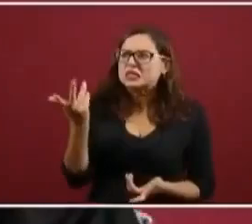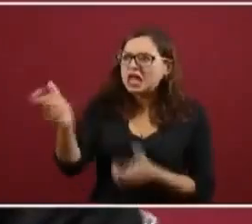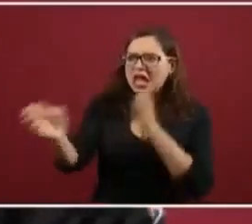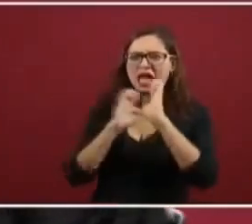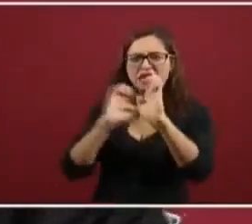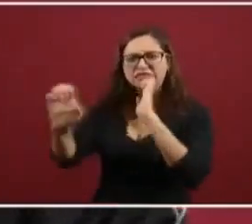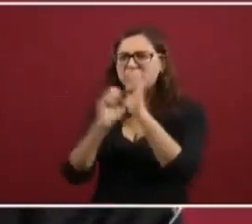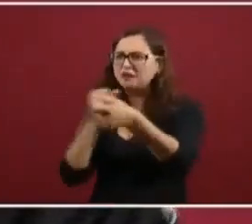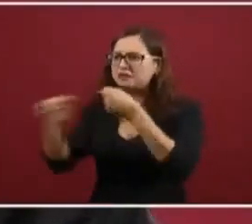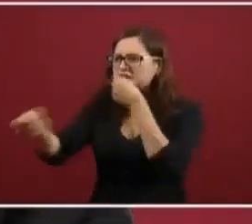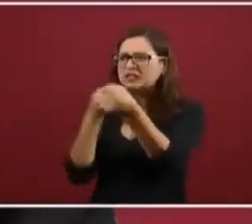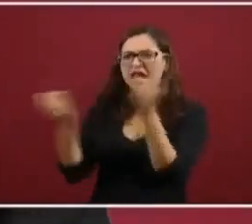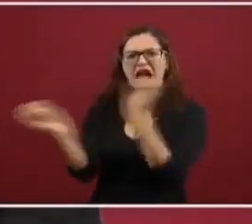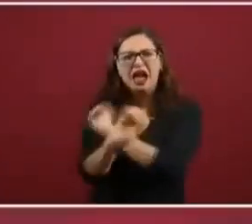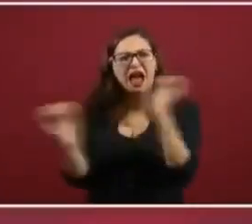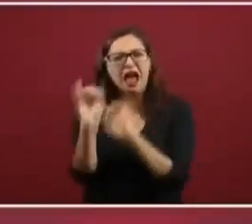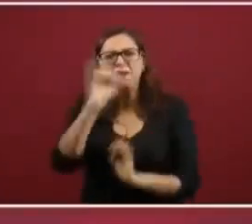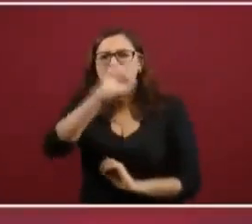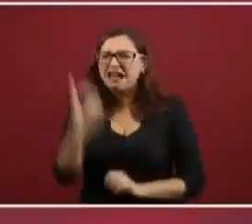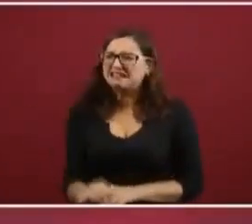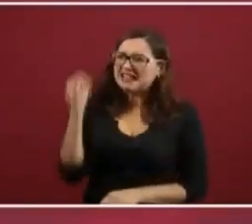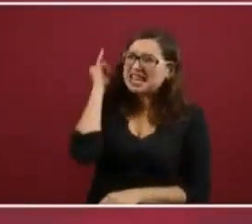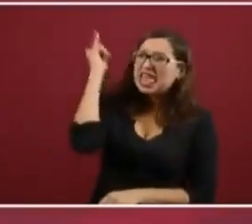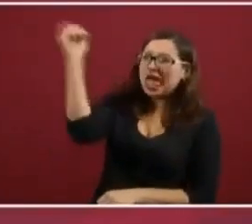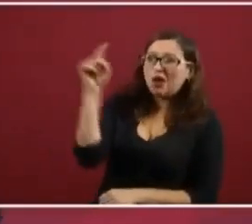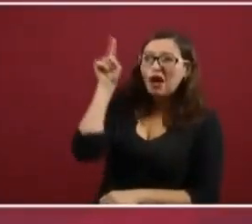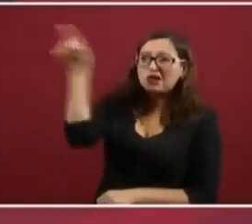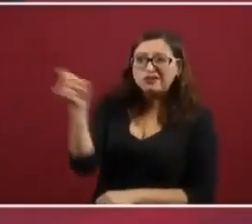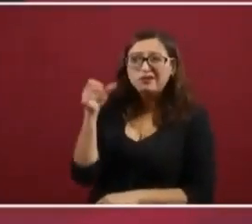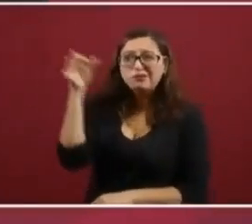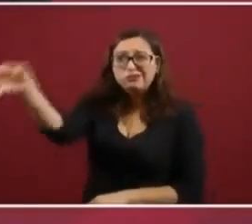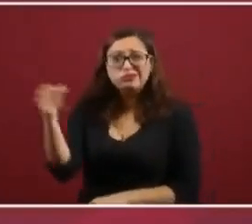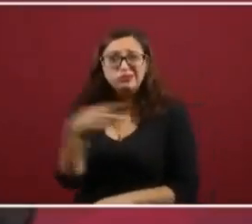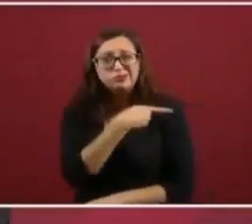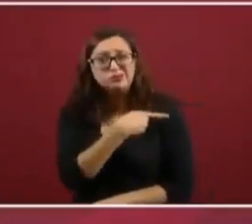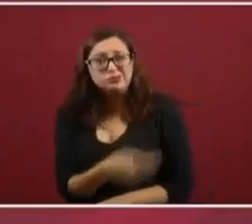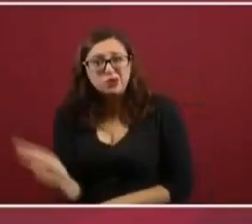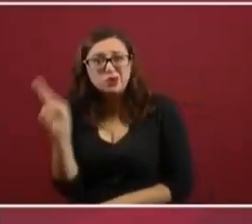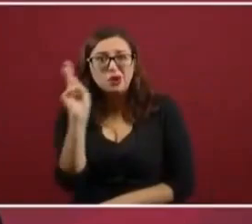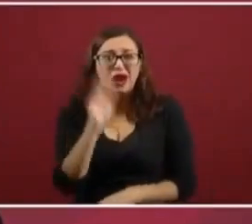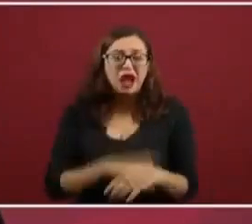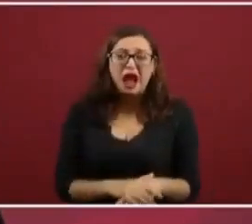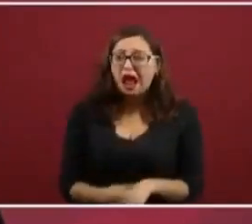entrevistados por los medios con honrosas